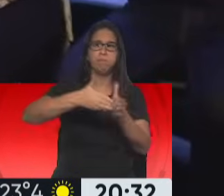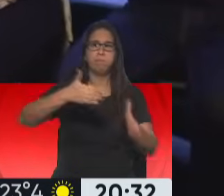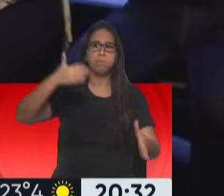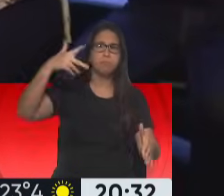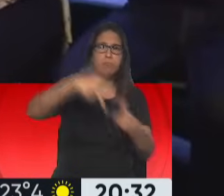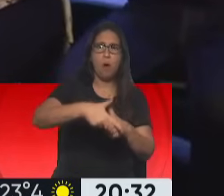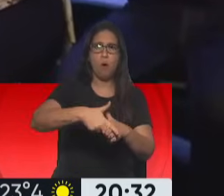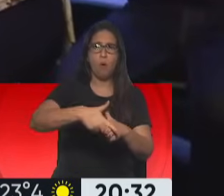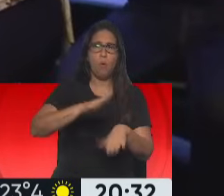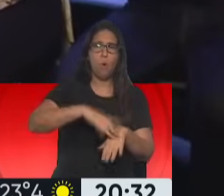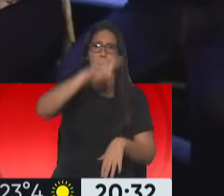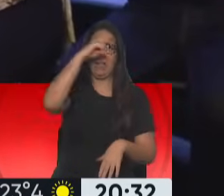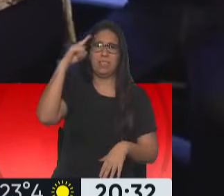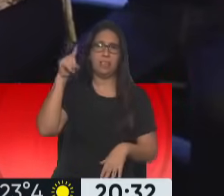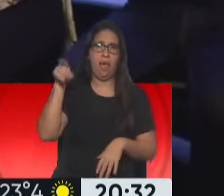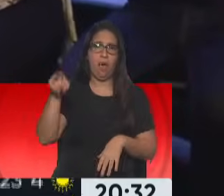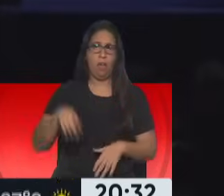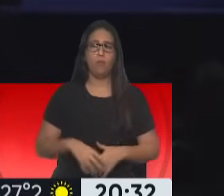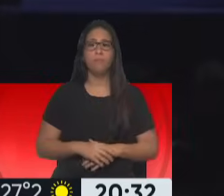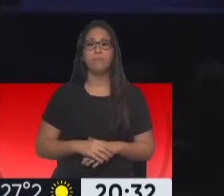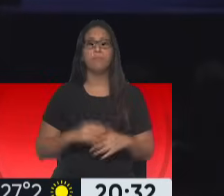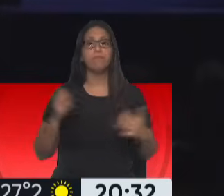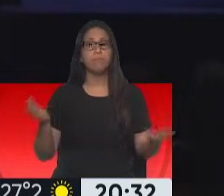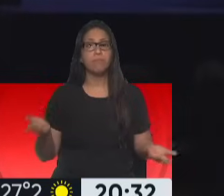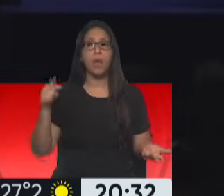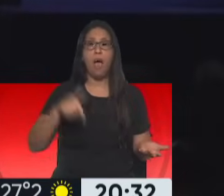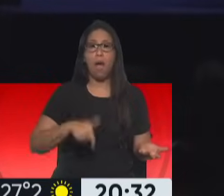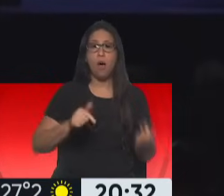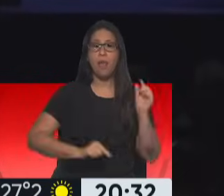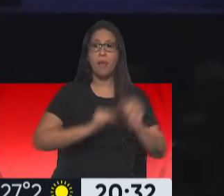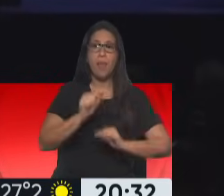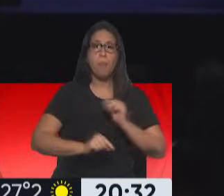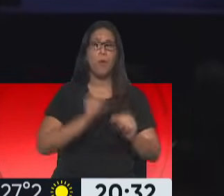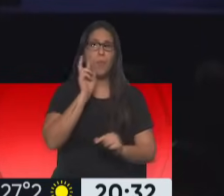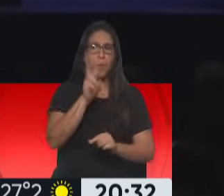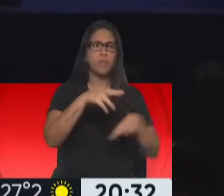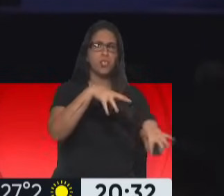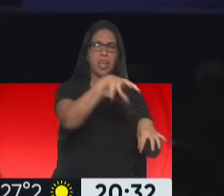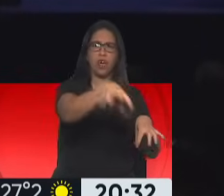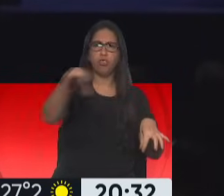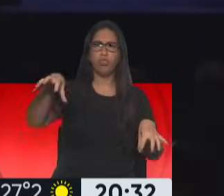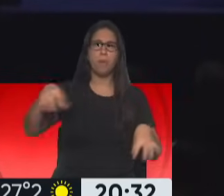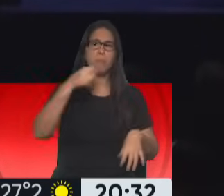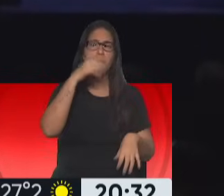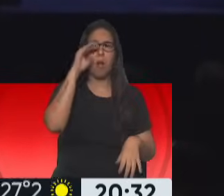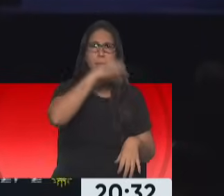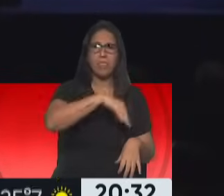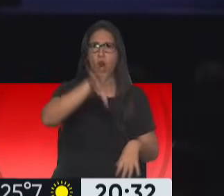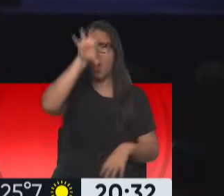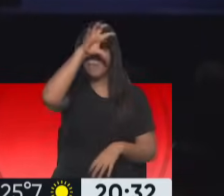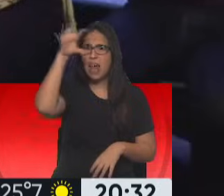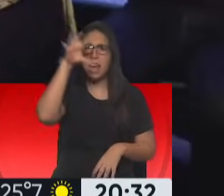Por eso, así como estamos presenciando la reactivación de sectores más lejanos como el petróleo o la